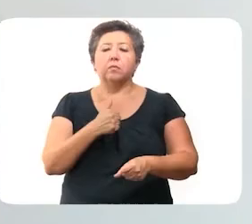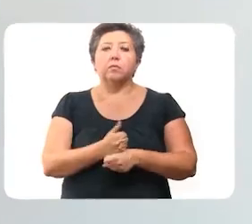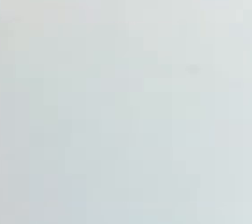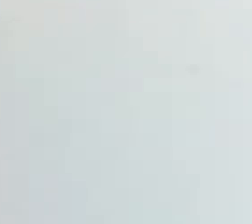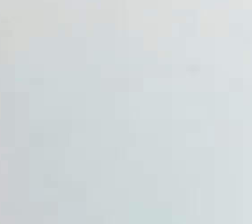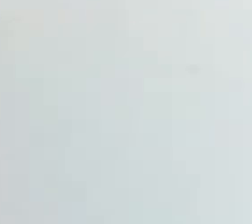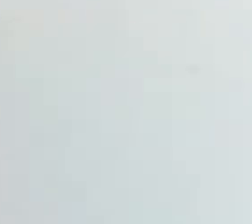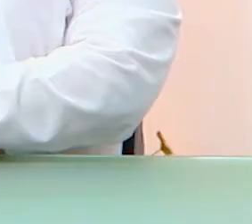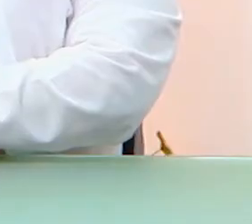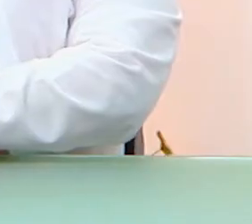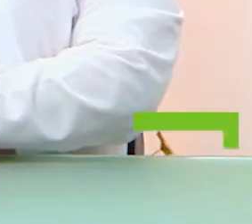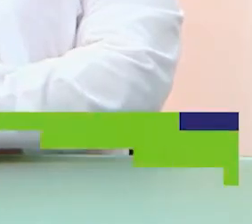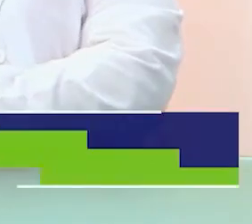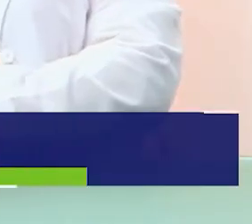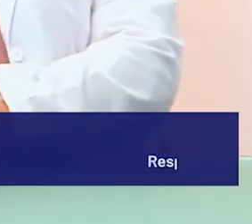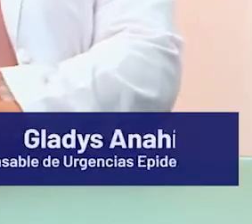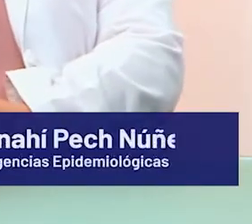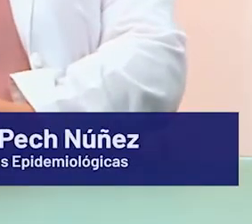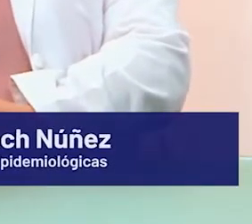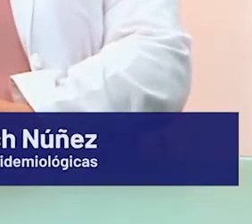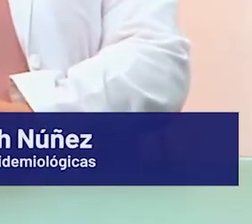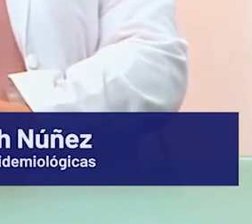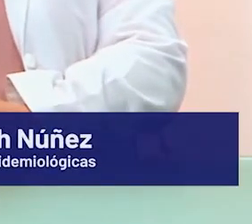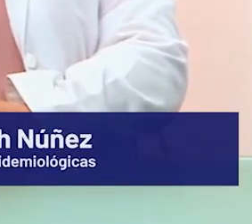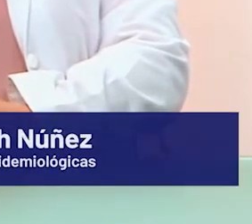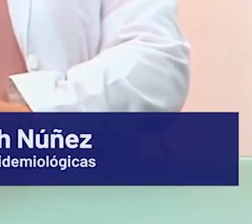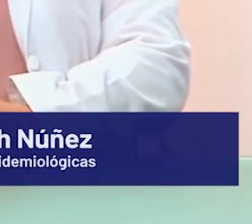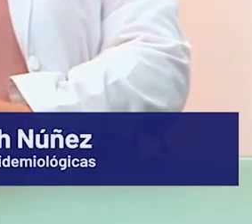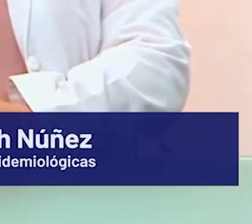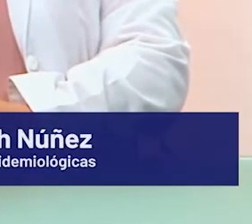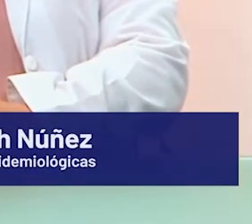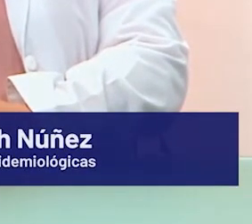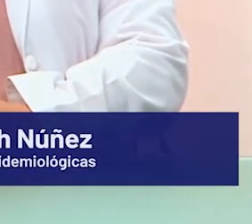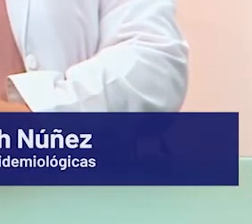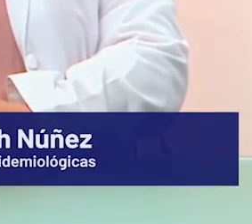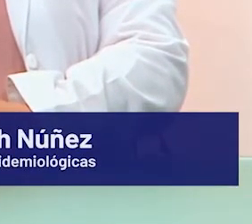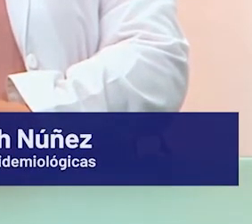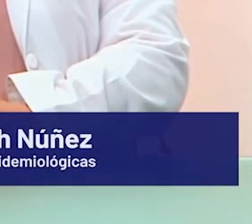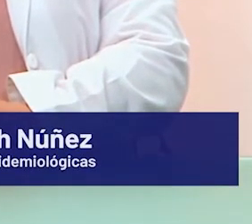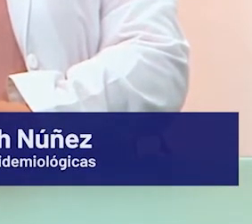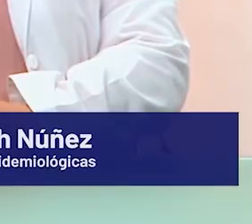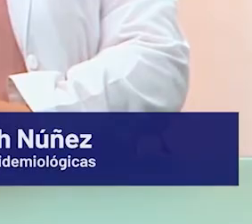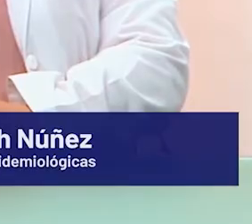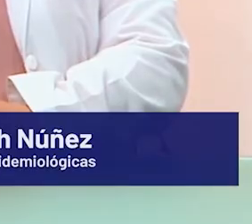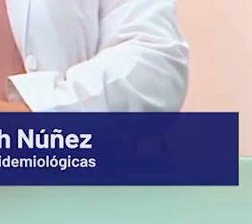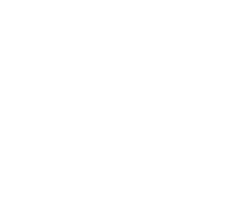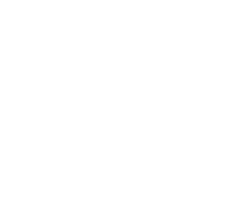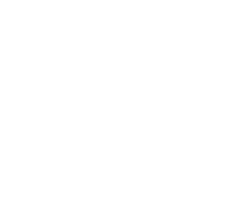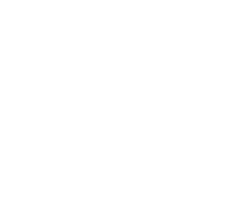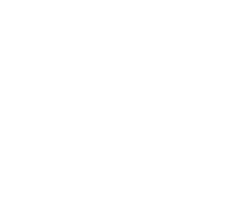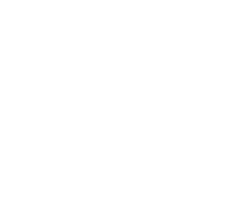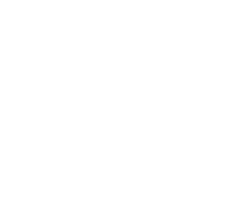Ese es todo el reporte, doctora. Gracias. Continuaremos informando todos los días por este mismo medio. Muchas gracias.